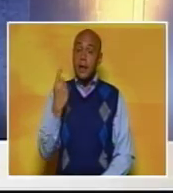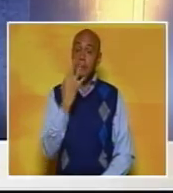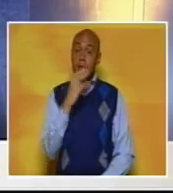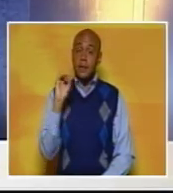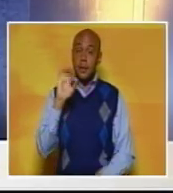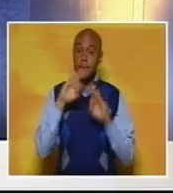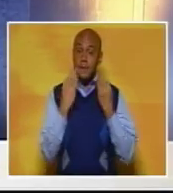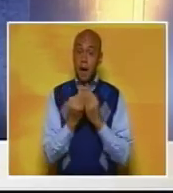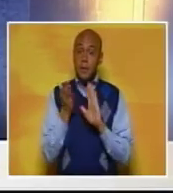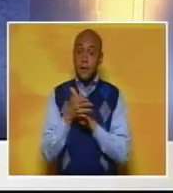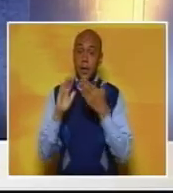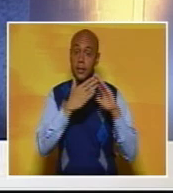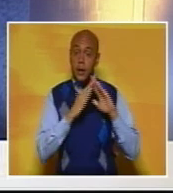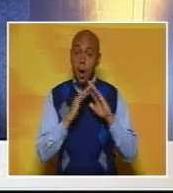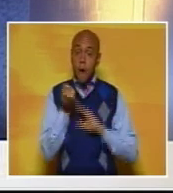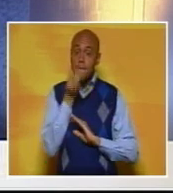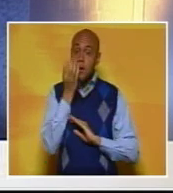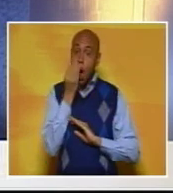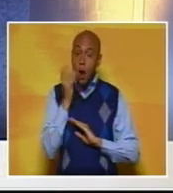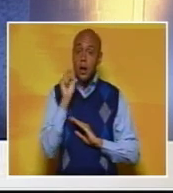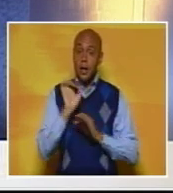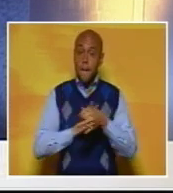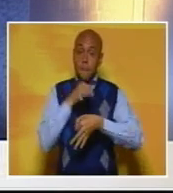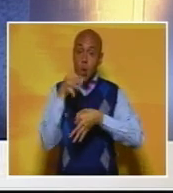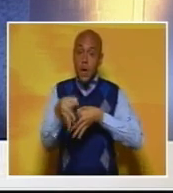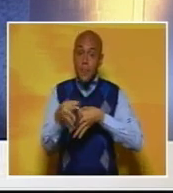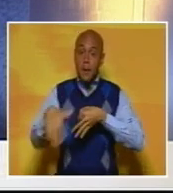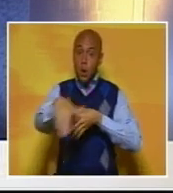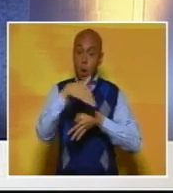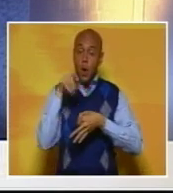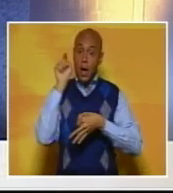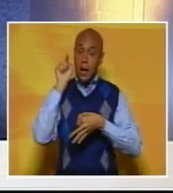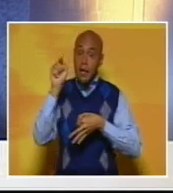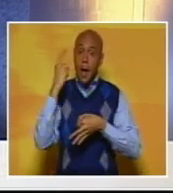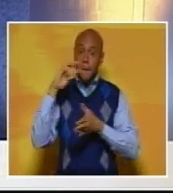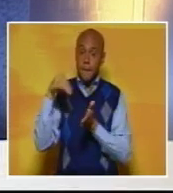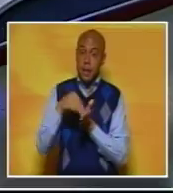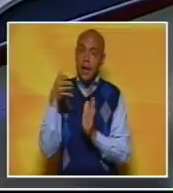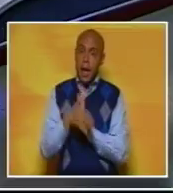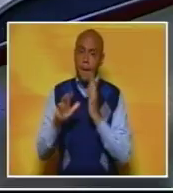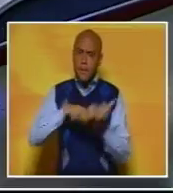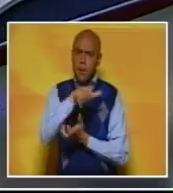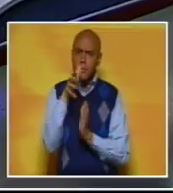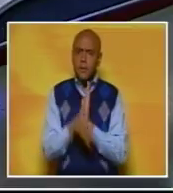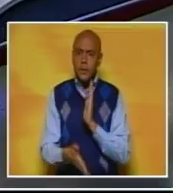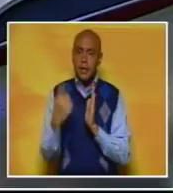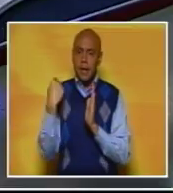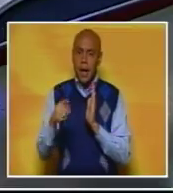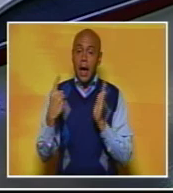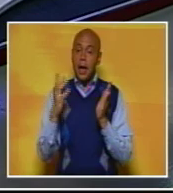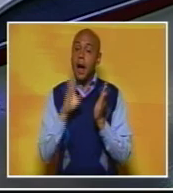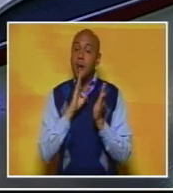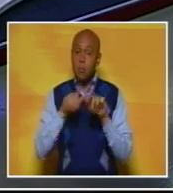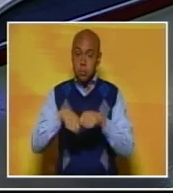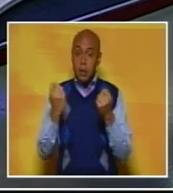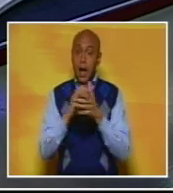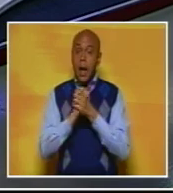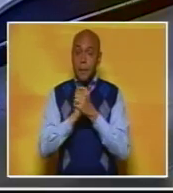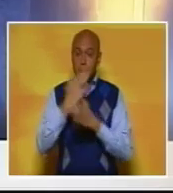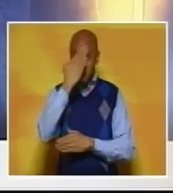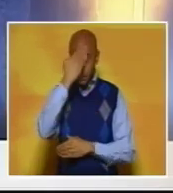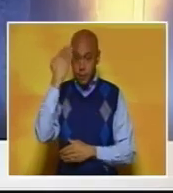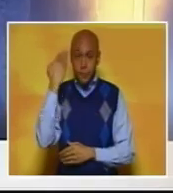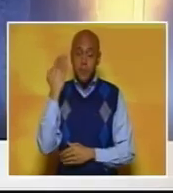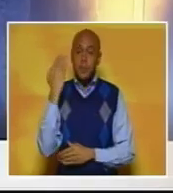300 familias del sector La Flor del municipio Paz Castillo del estado Miranda se encuentran afectadas por el colapso de la red de cloacas. Rafael Aníbal Camacho